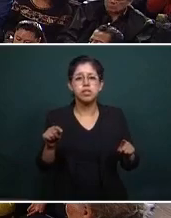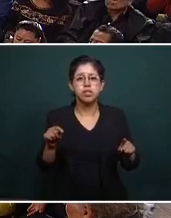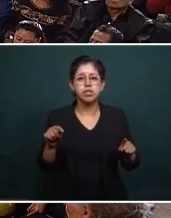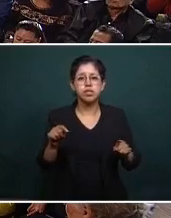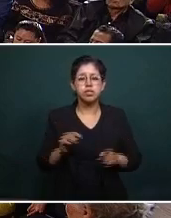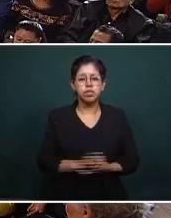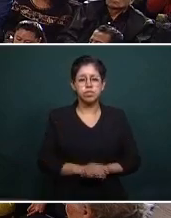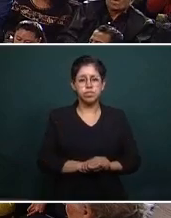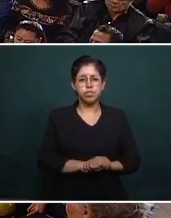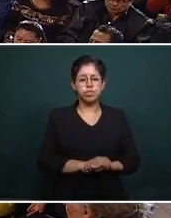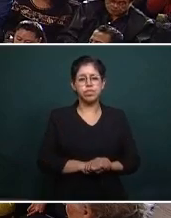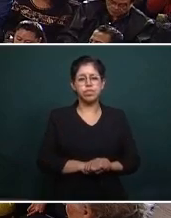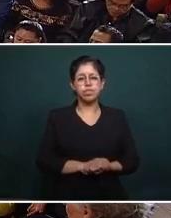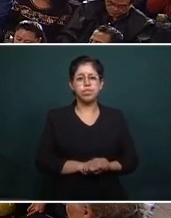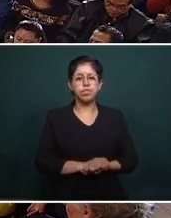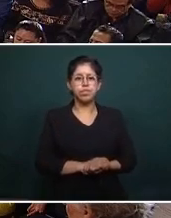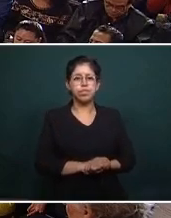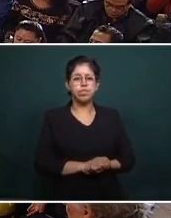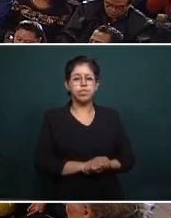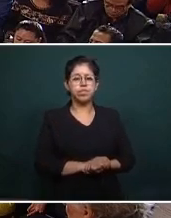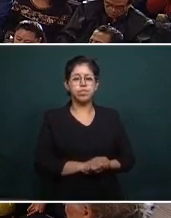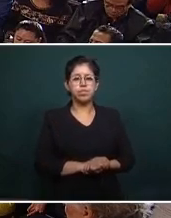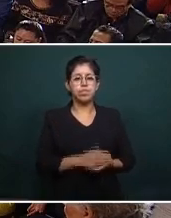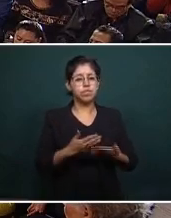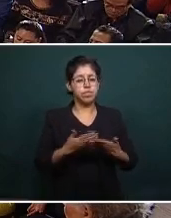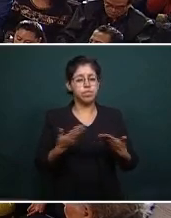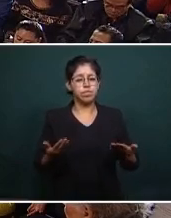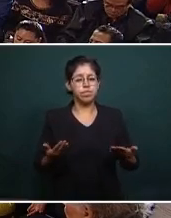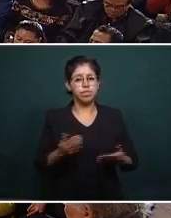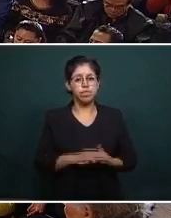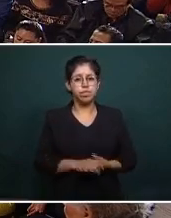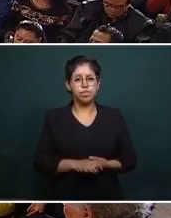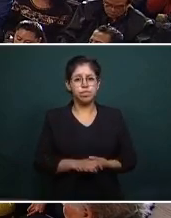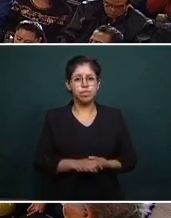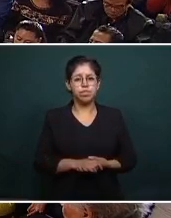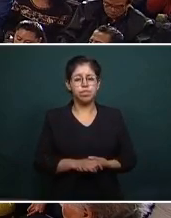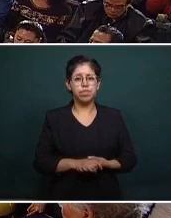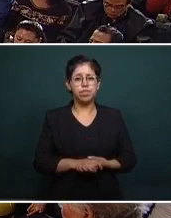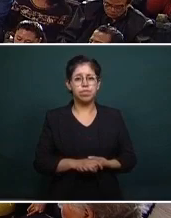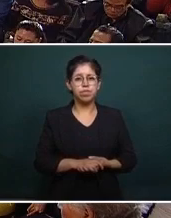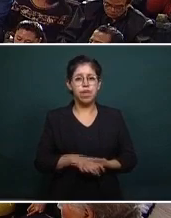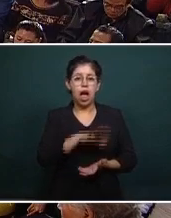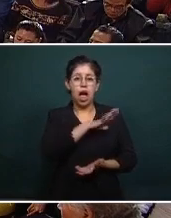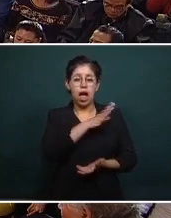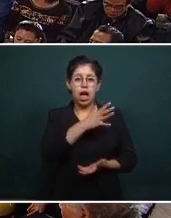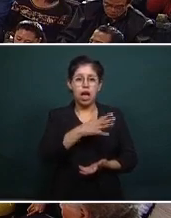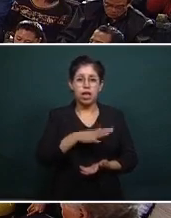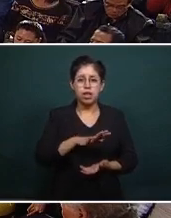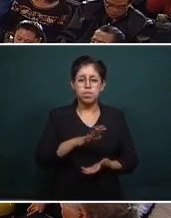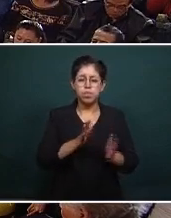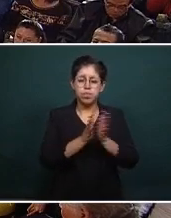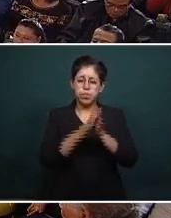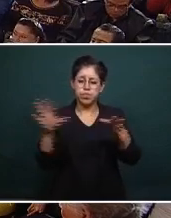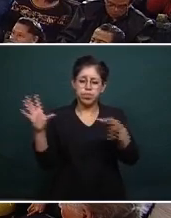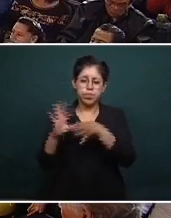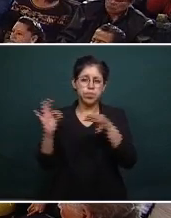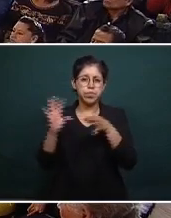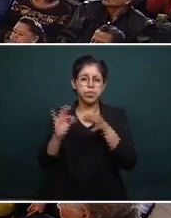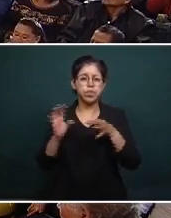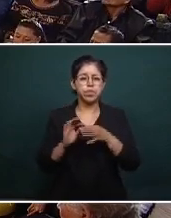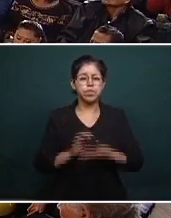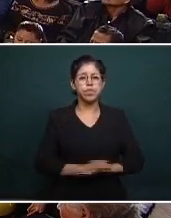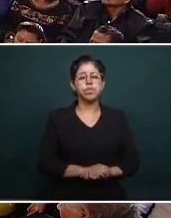humanos. Bueno, pues ahora vamos a pedir al general Sandoval que nos explique. Es mejor así,